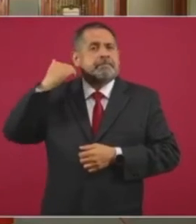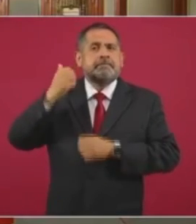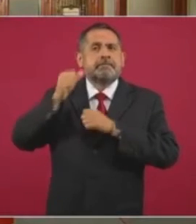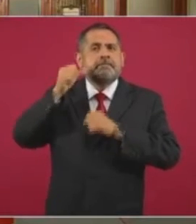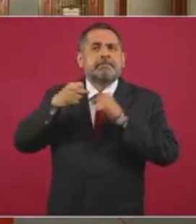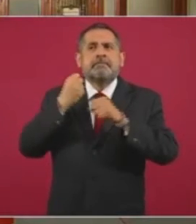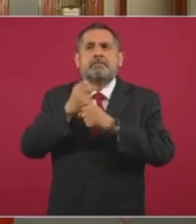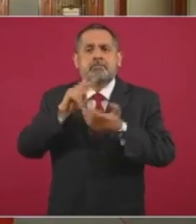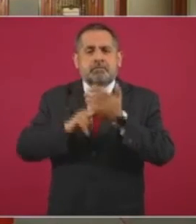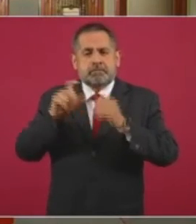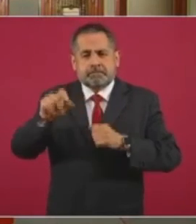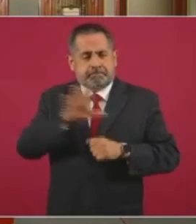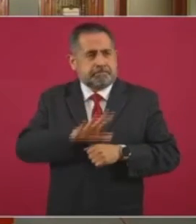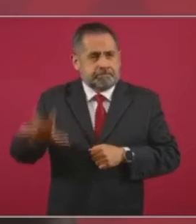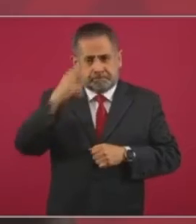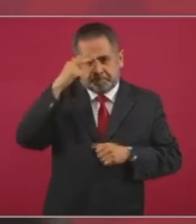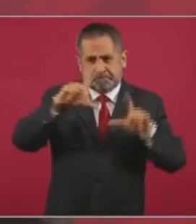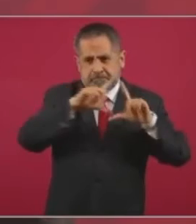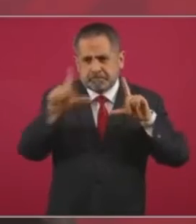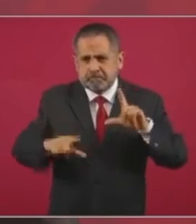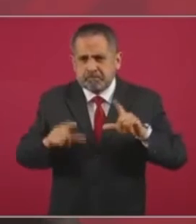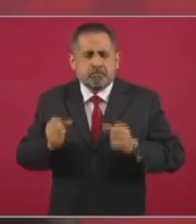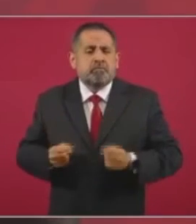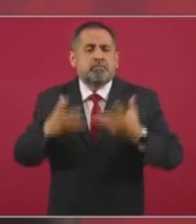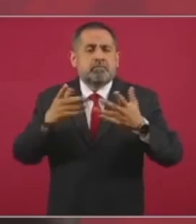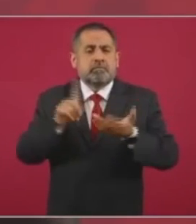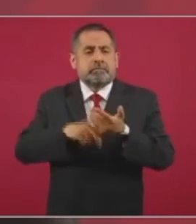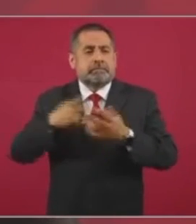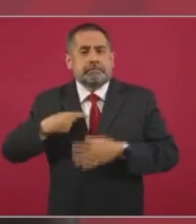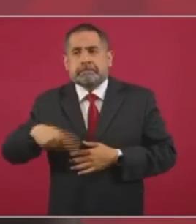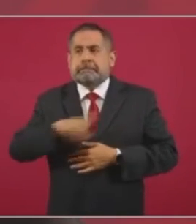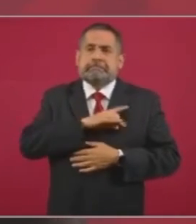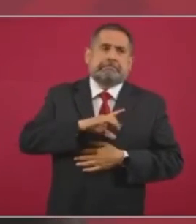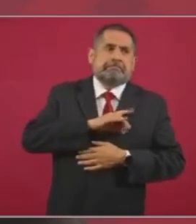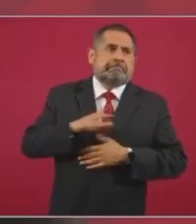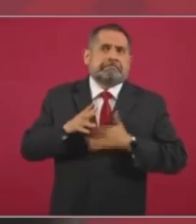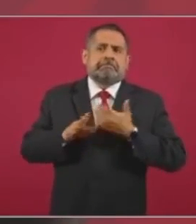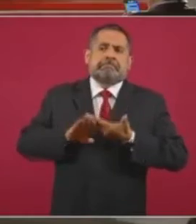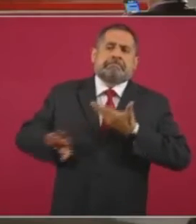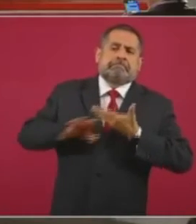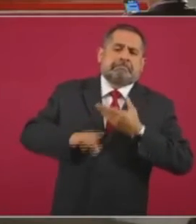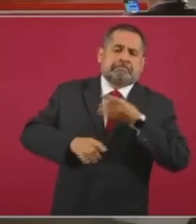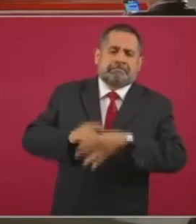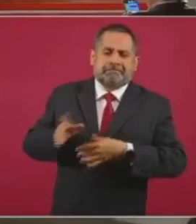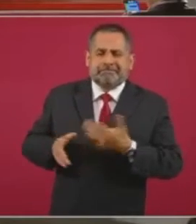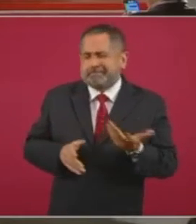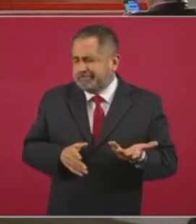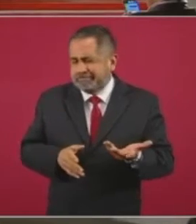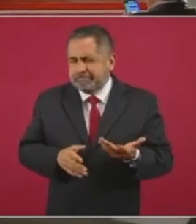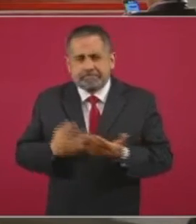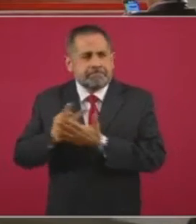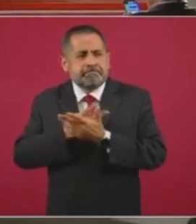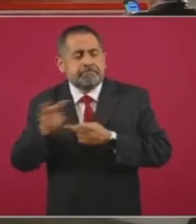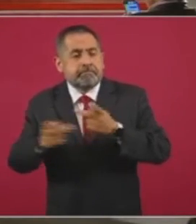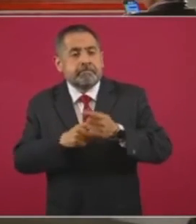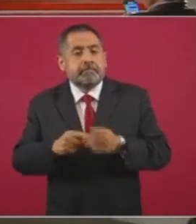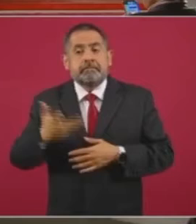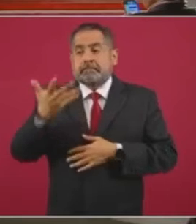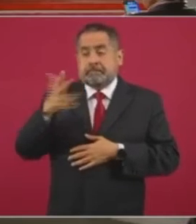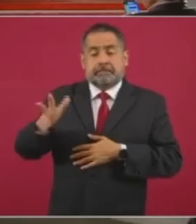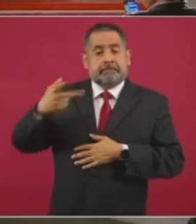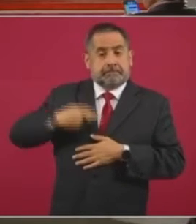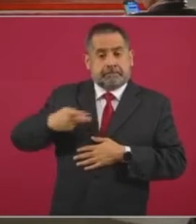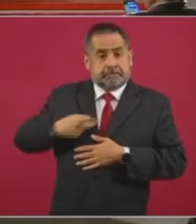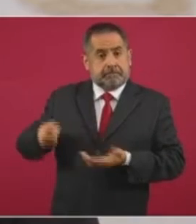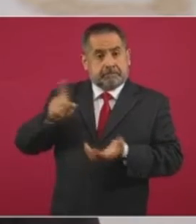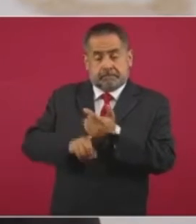para la región y México que existía este miedo. En México, de acuerdo a datos de esta encuesta, 3 de cada 10 personas